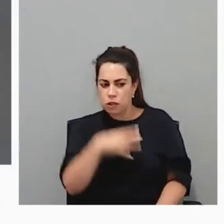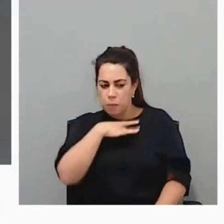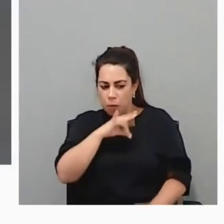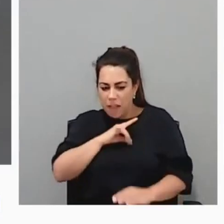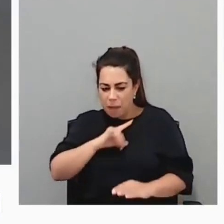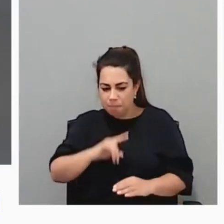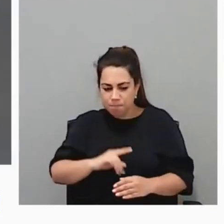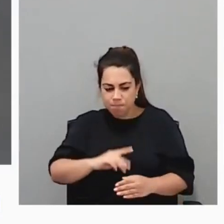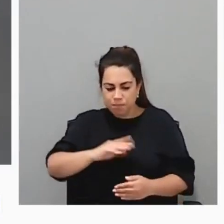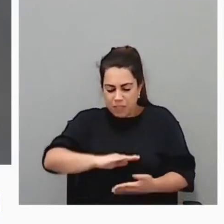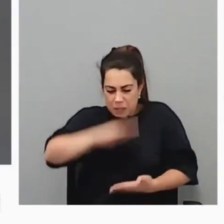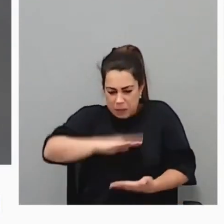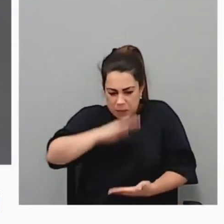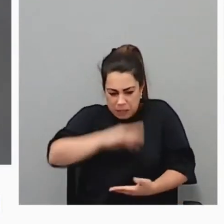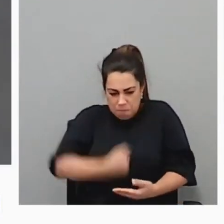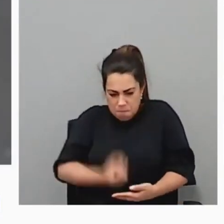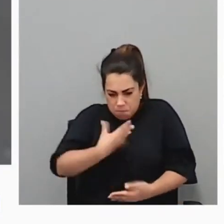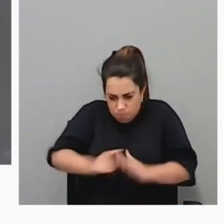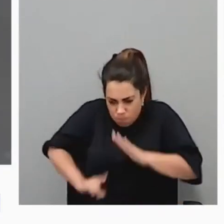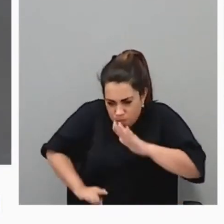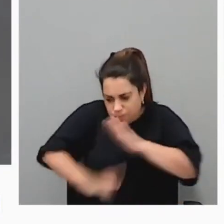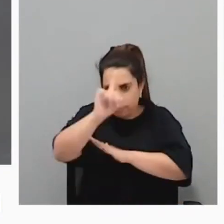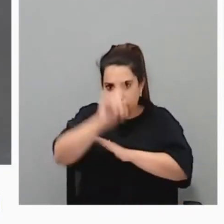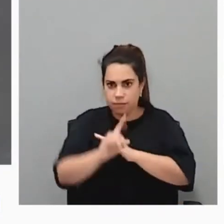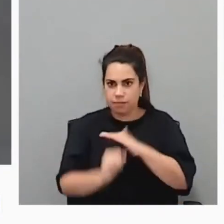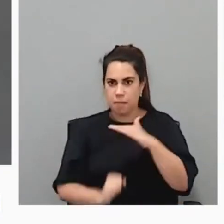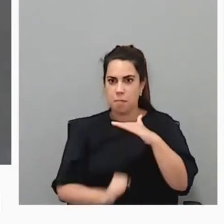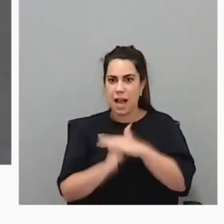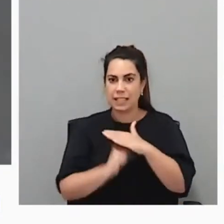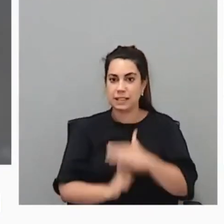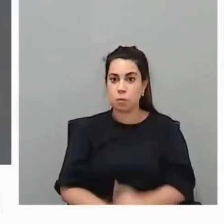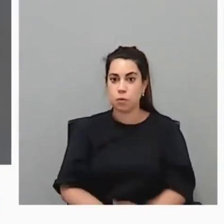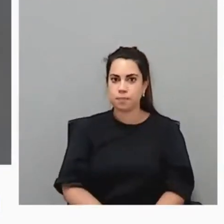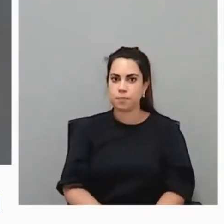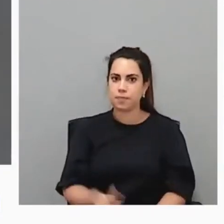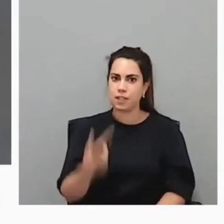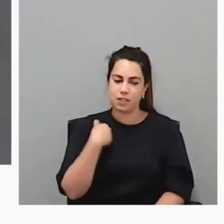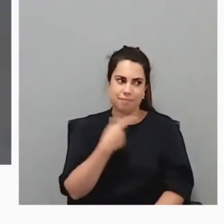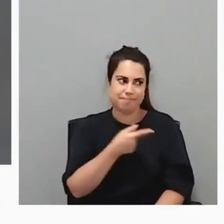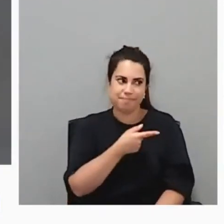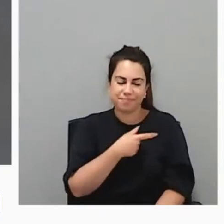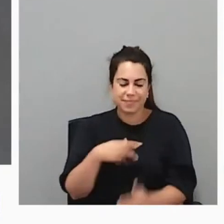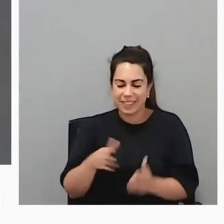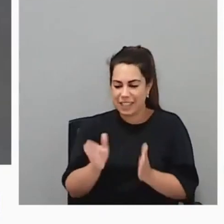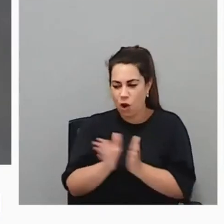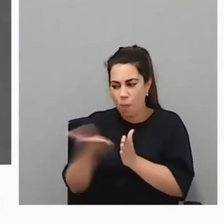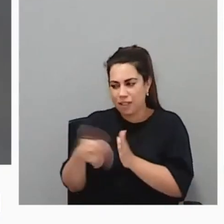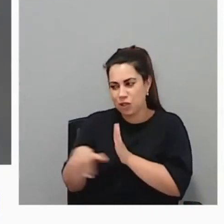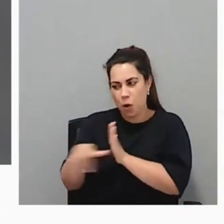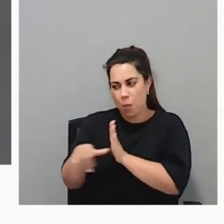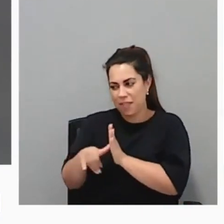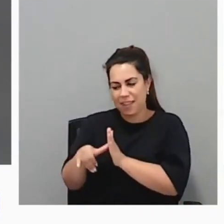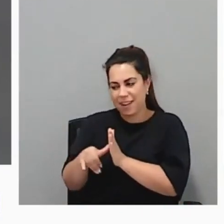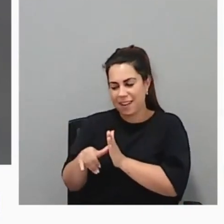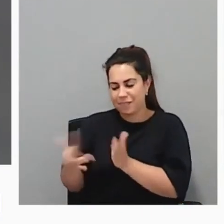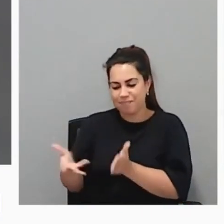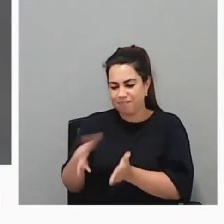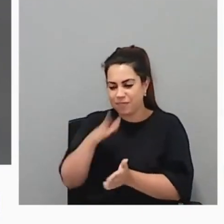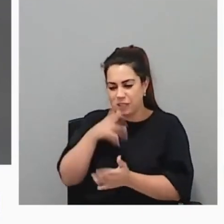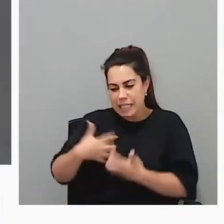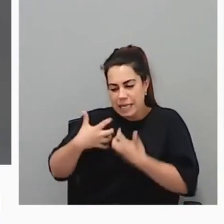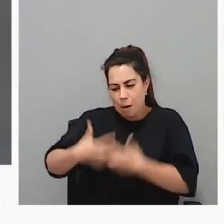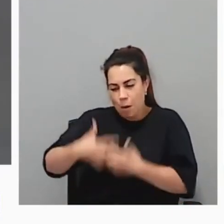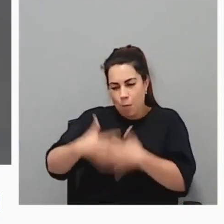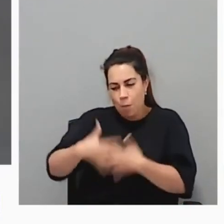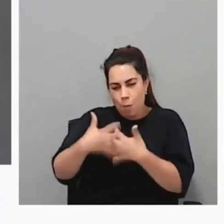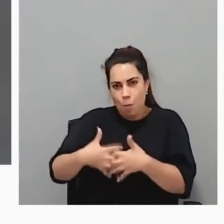máximo su potencial. Me siento muy cercana a todo lo que decía Luis antes, ¿no? De los derechos de la infancia, de ese motor que nos mueve, Pero es